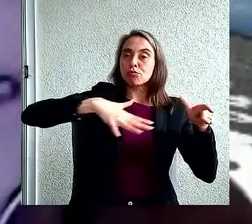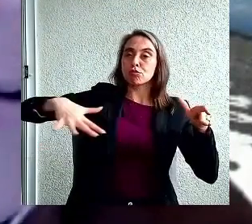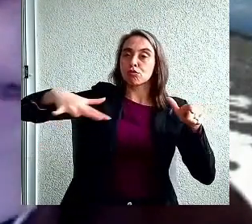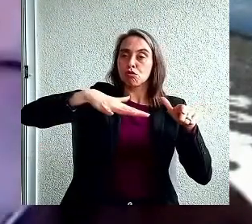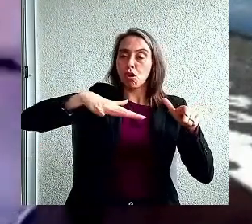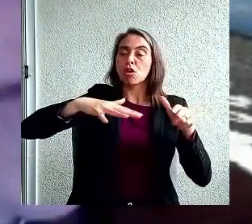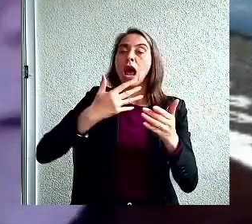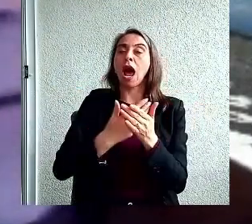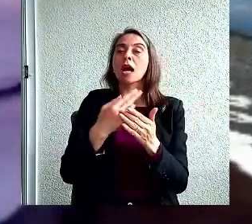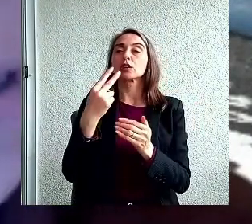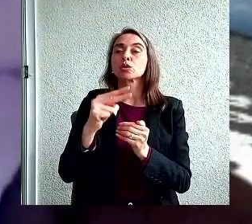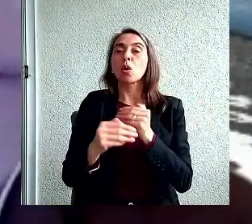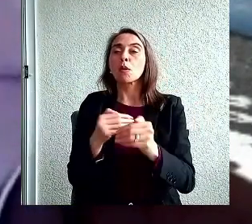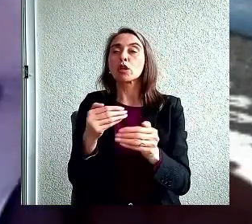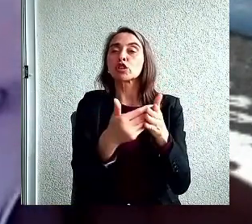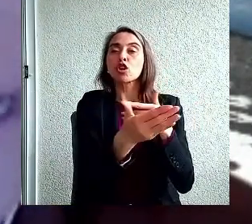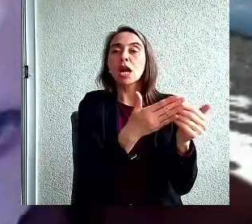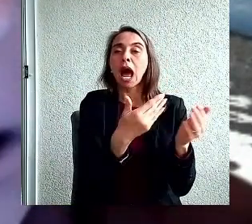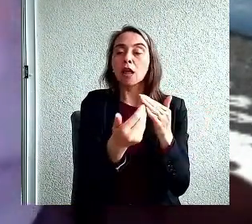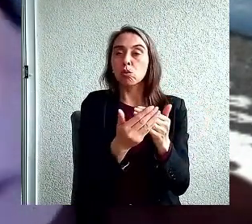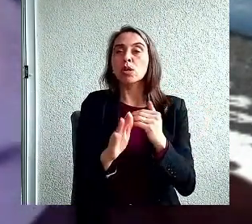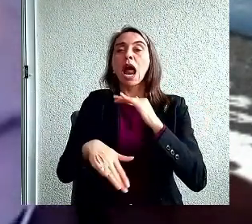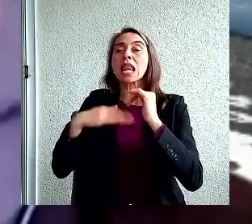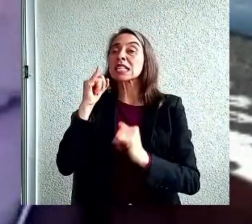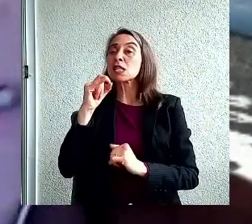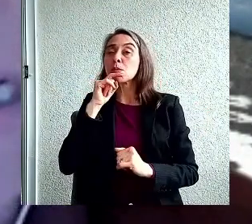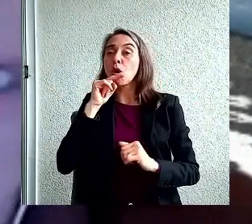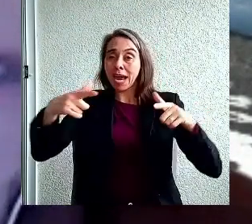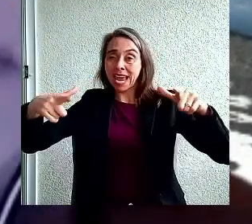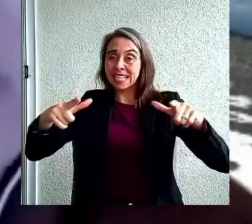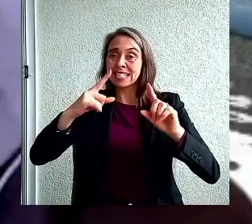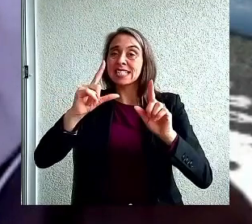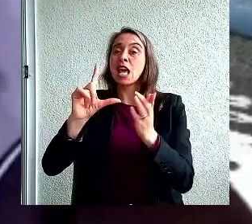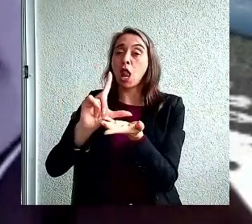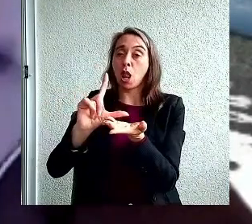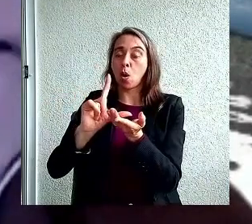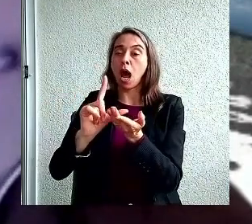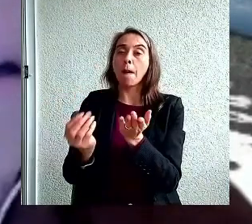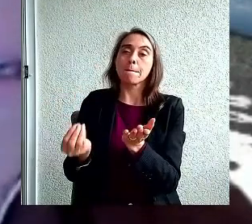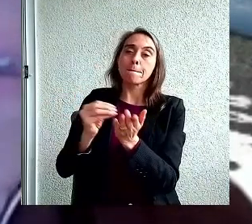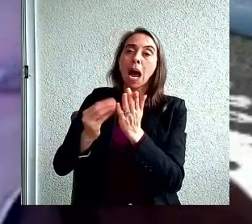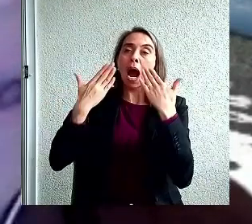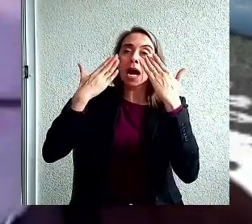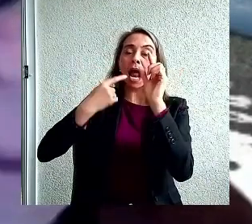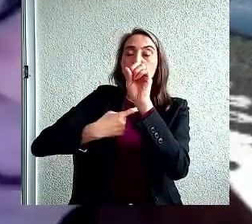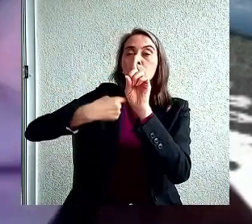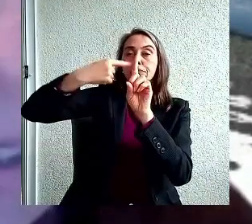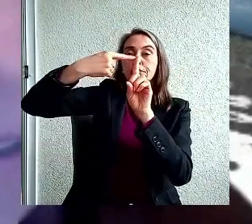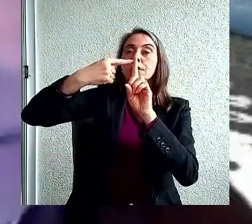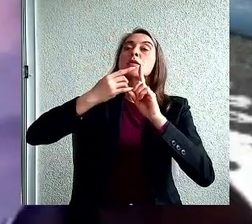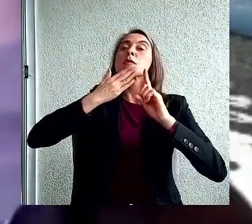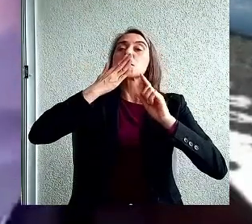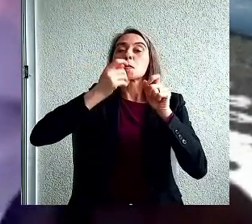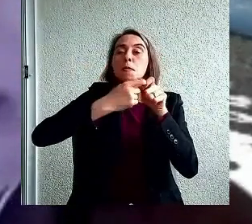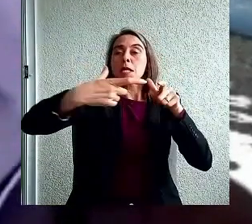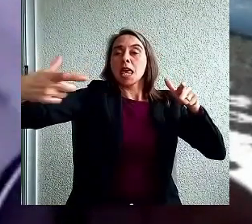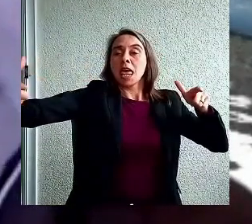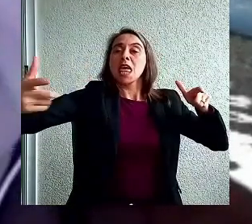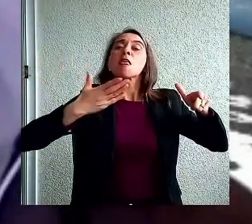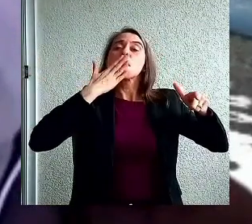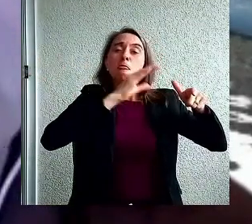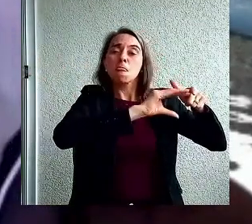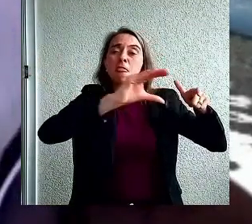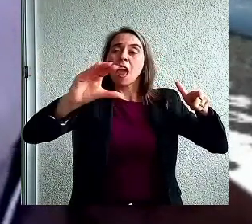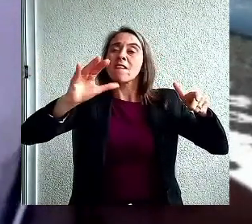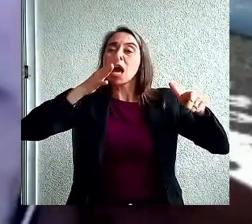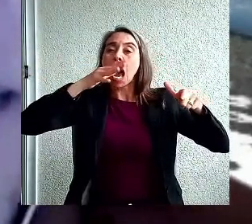esa cantidad de nieve y esa cantidad de agua desaparezca. ¿Ya? En Alaska, en Siberia, es mucho más grave